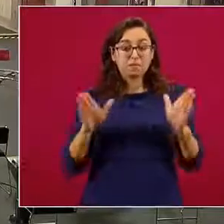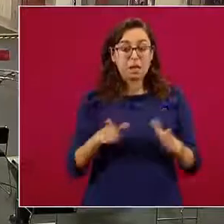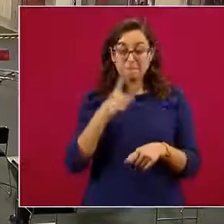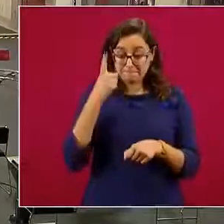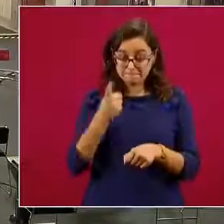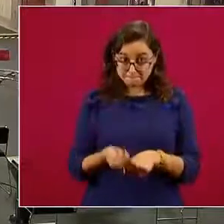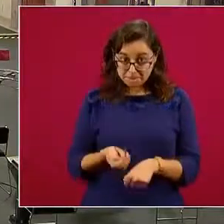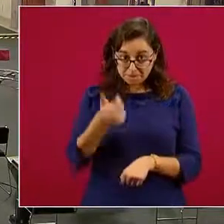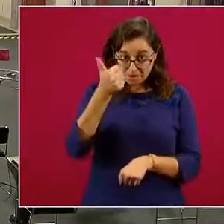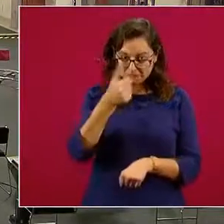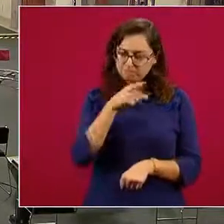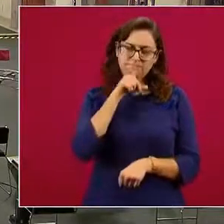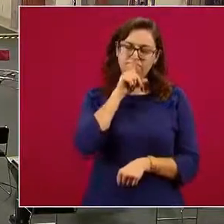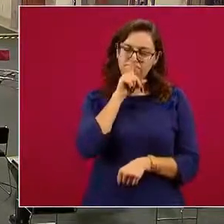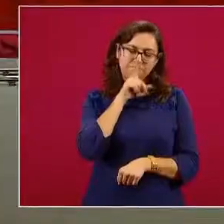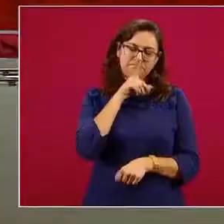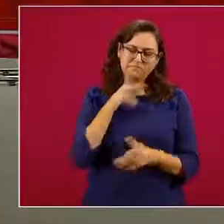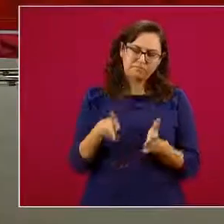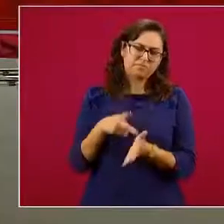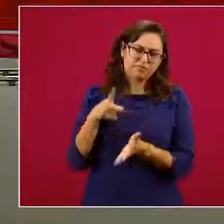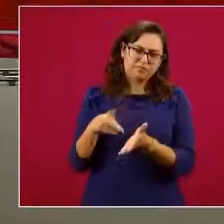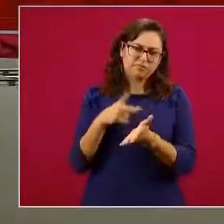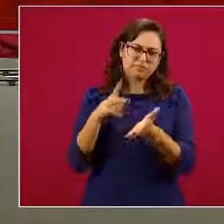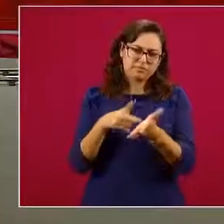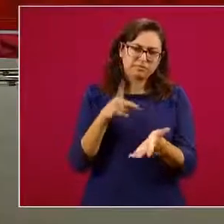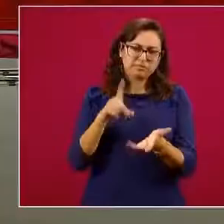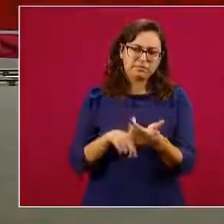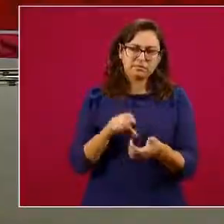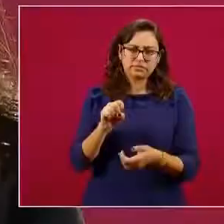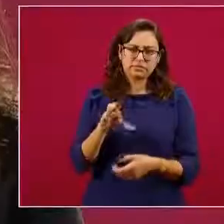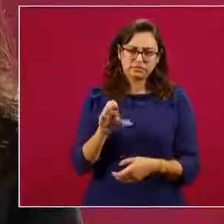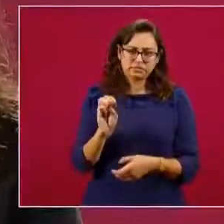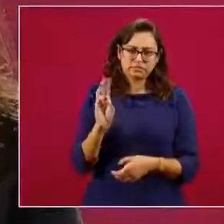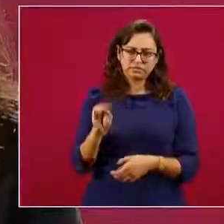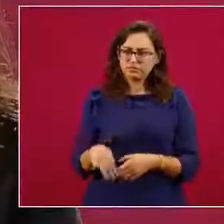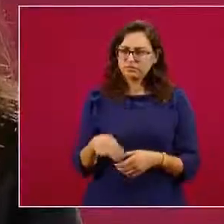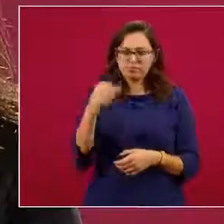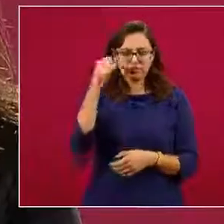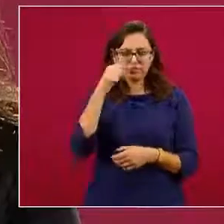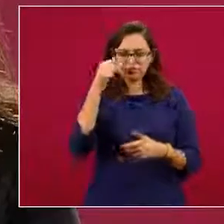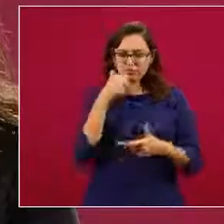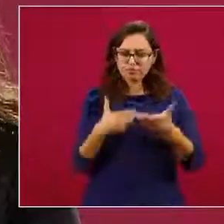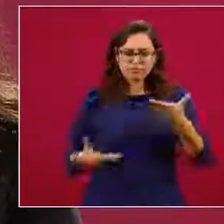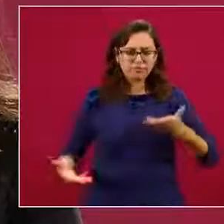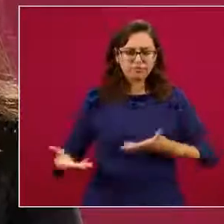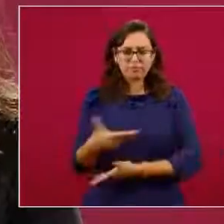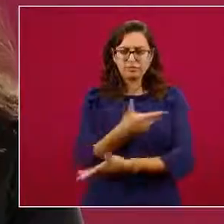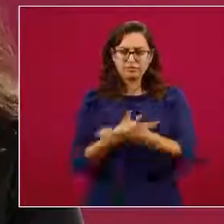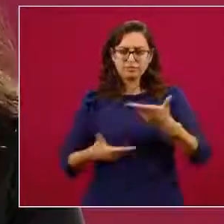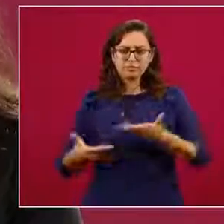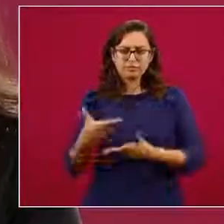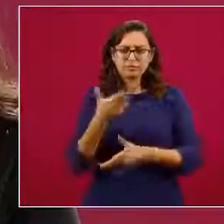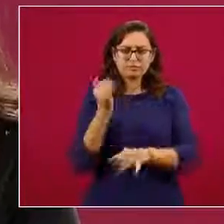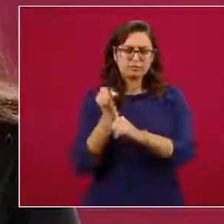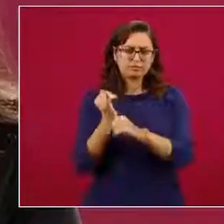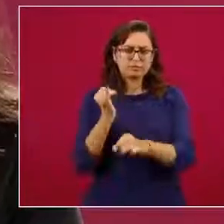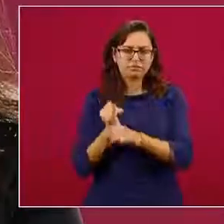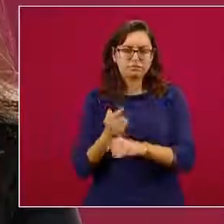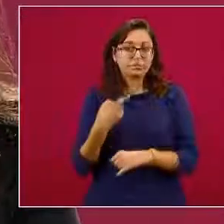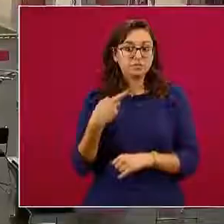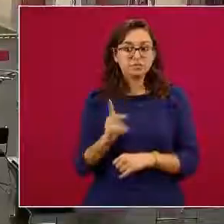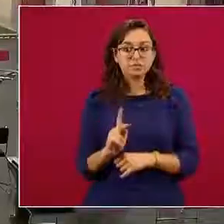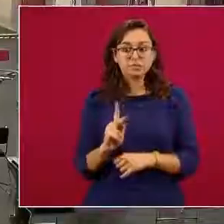que hacemos desde la Secretaría de Economía en este formato de ruedas de negocios virtuales, pero no habíamos tenido